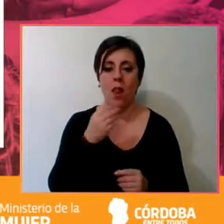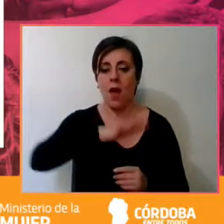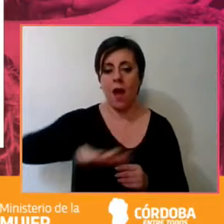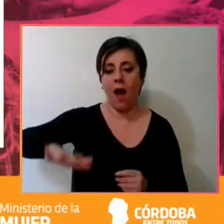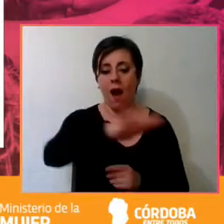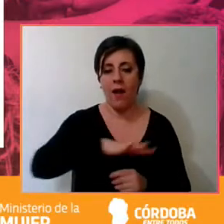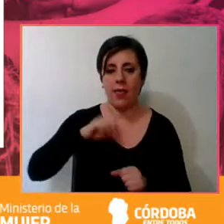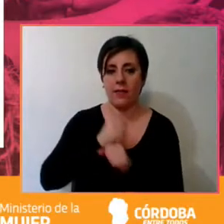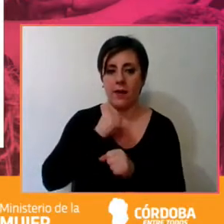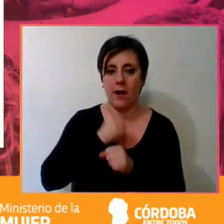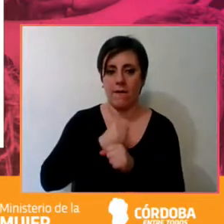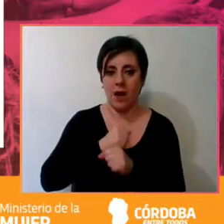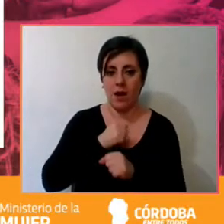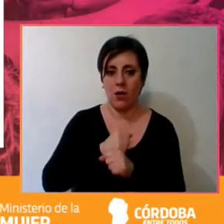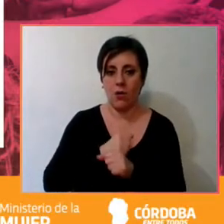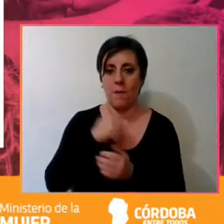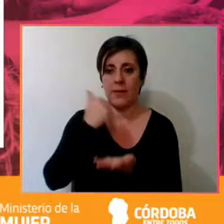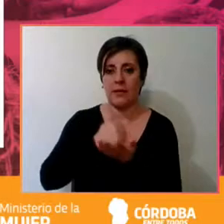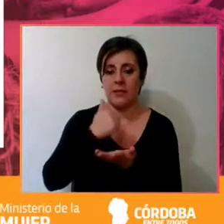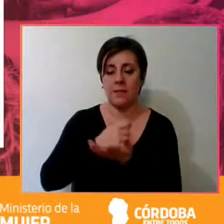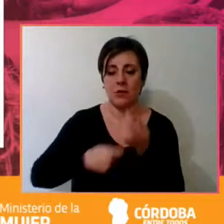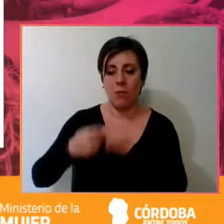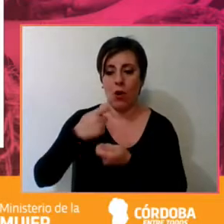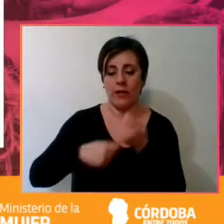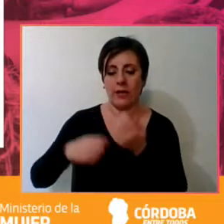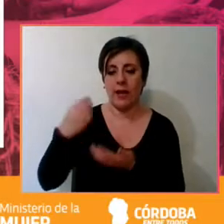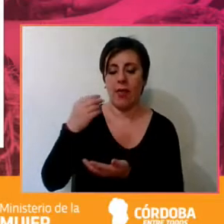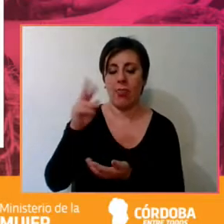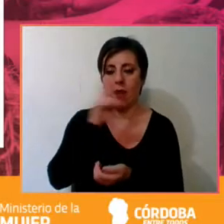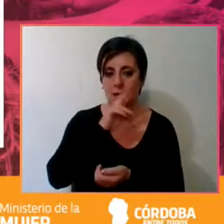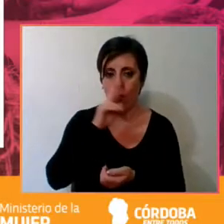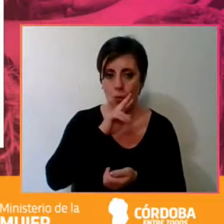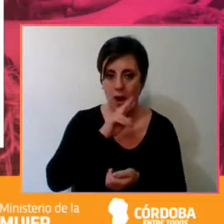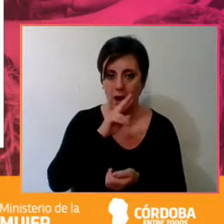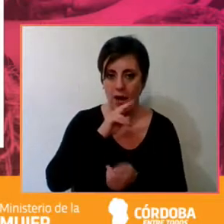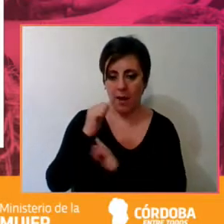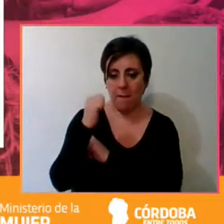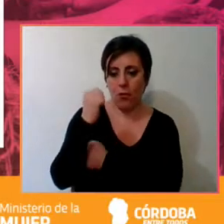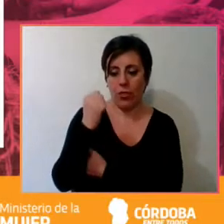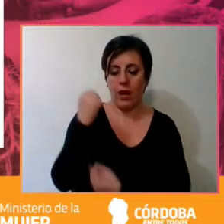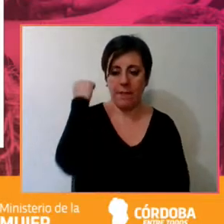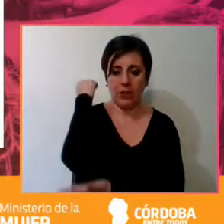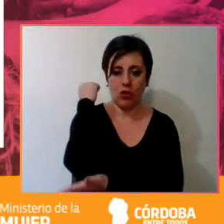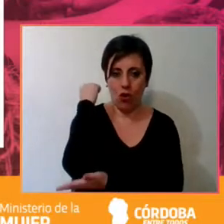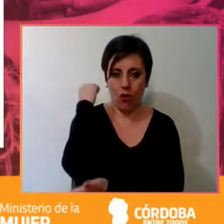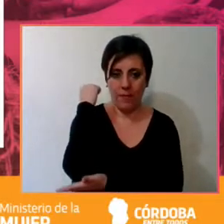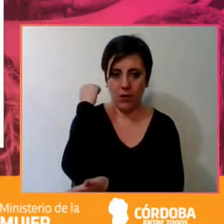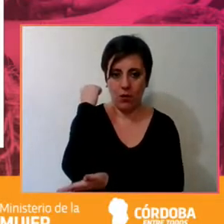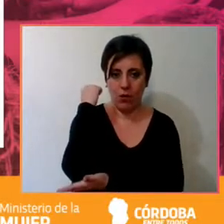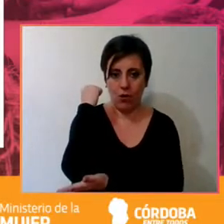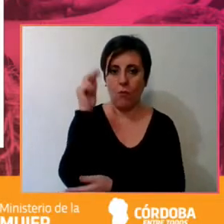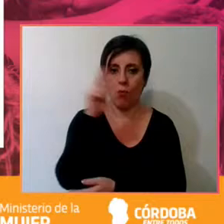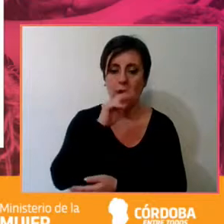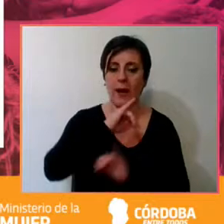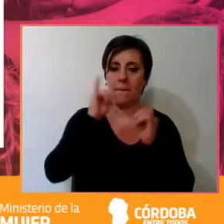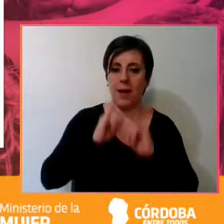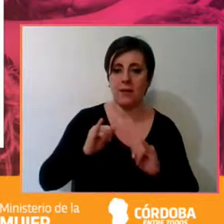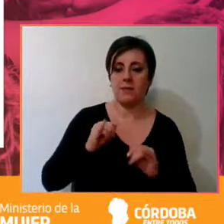trabajo, participación política de las mujeres, empoderamiento económico, mujeres, paz y